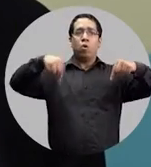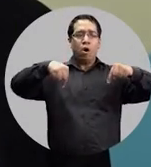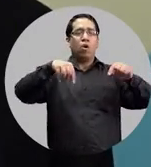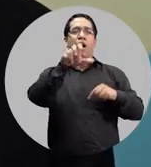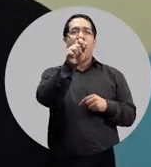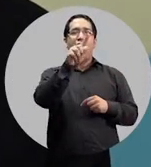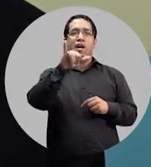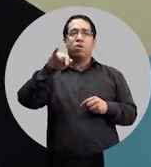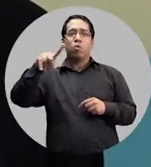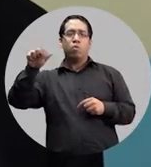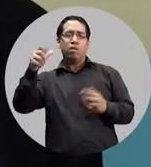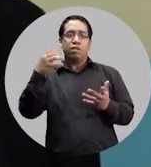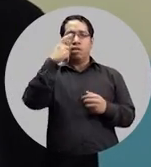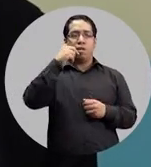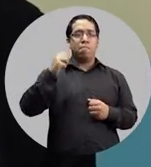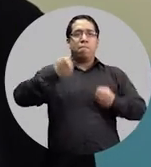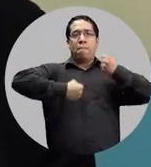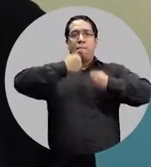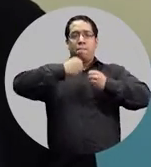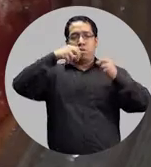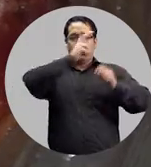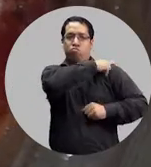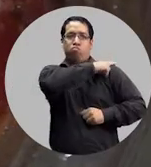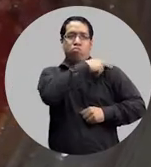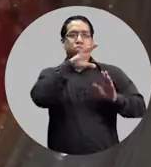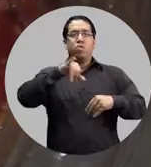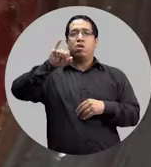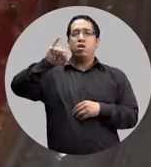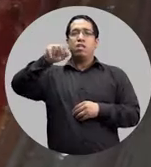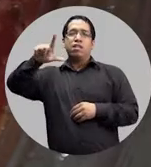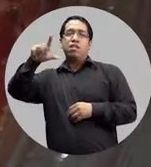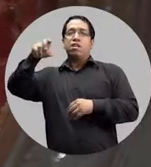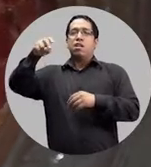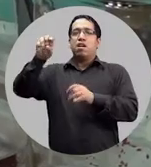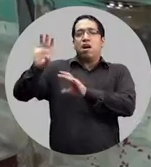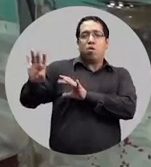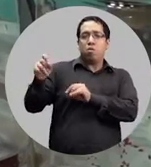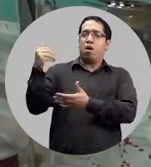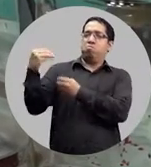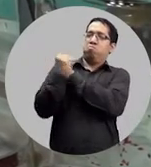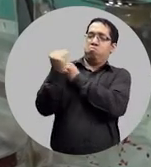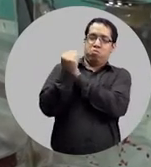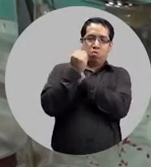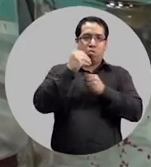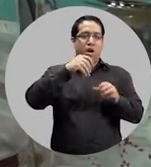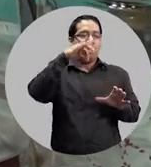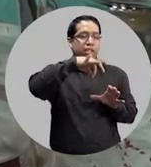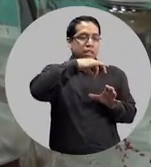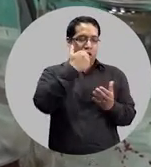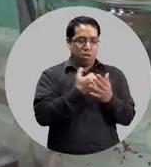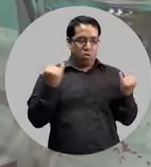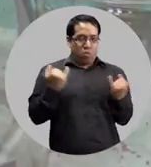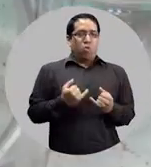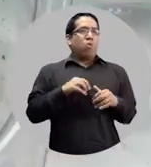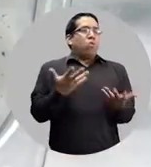Hoy en AICUA, la emprendedora Idalia Delgado de Il Natural nos enseña a preparar té adelgazante